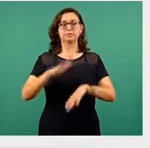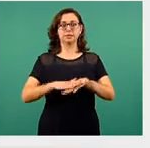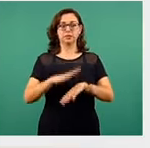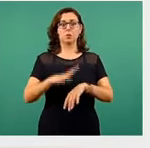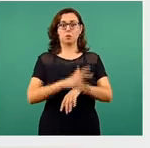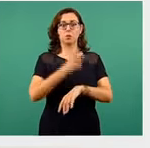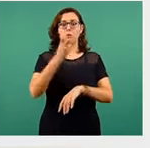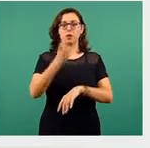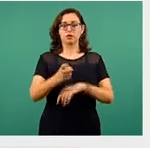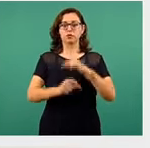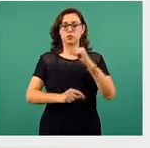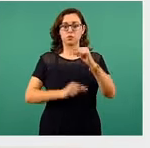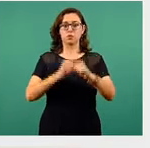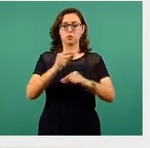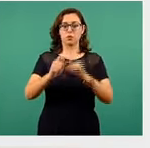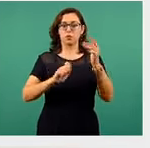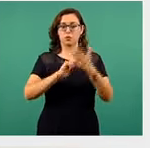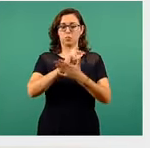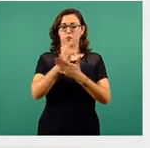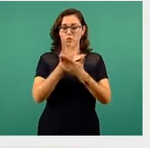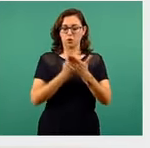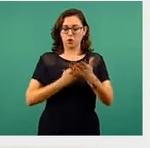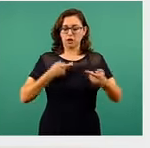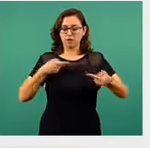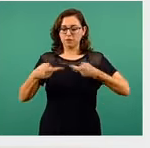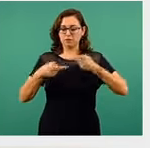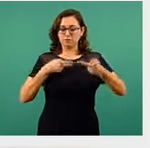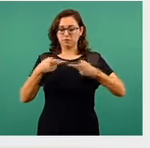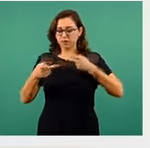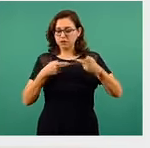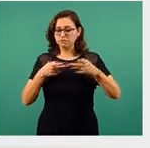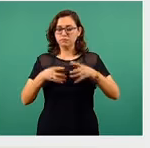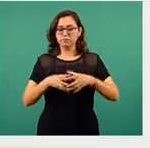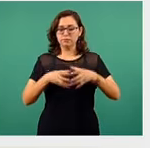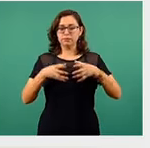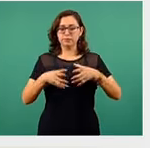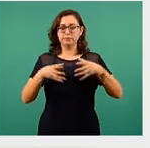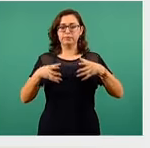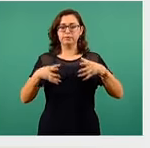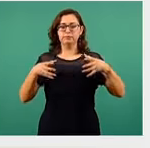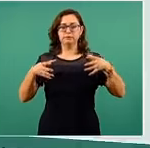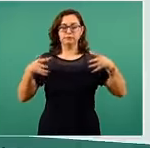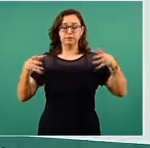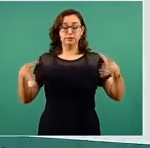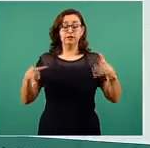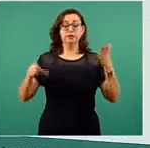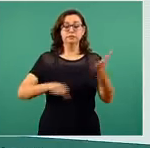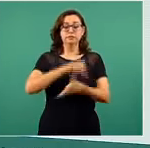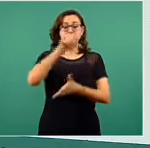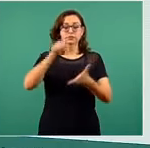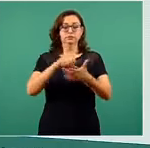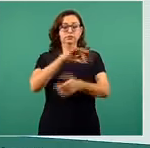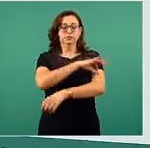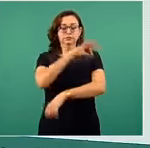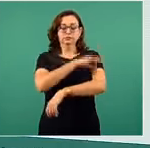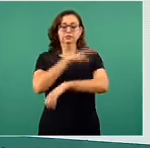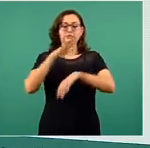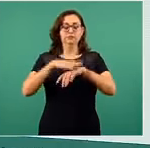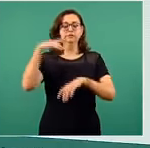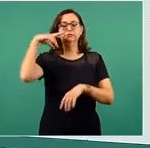hemos ido adaptando el programa de vacunación, la estrategia operativa, para que los centros de vacunación sean también